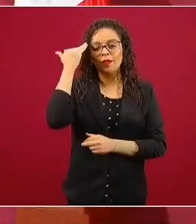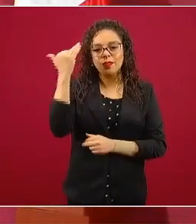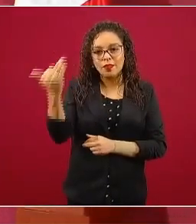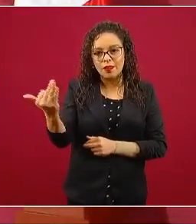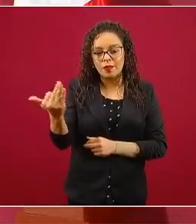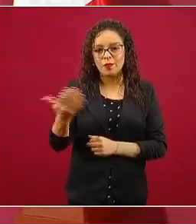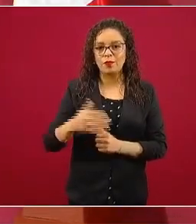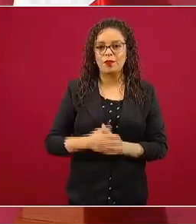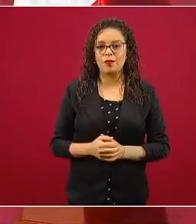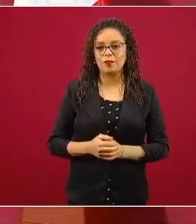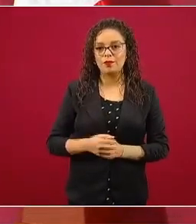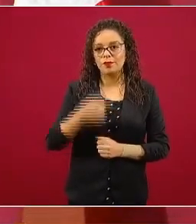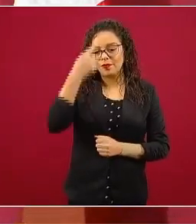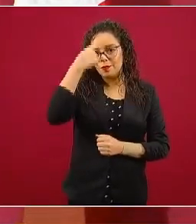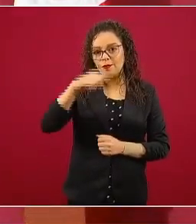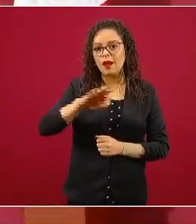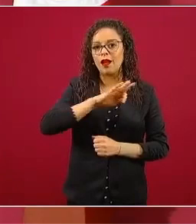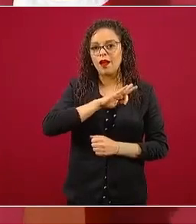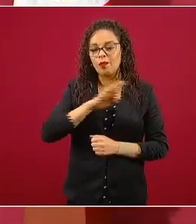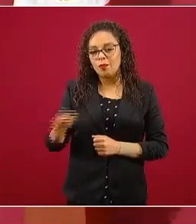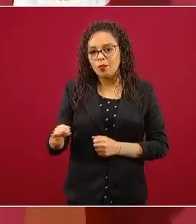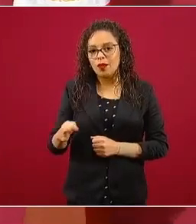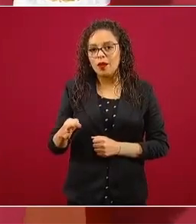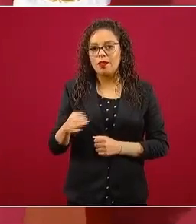de apapacho,